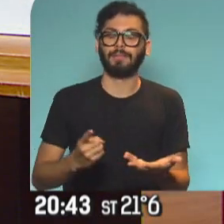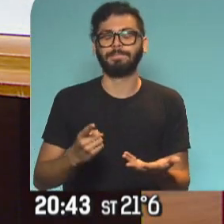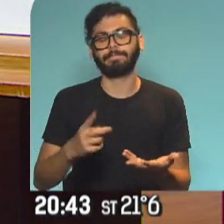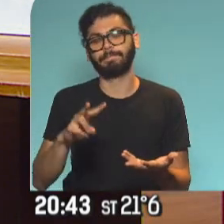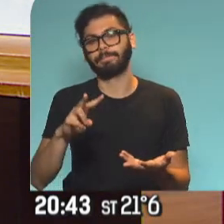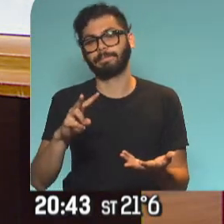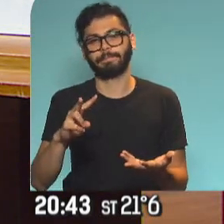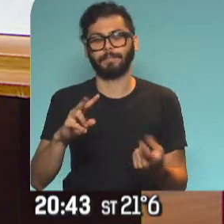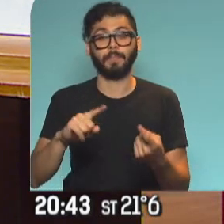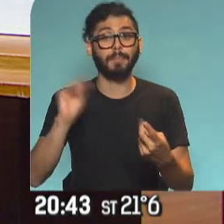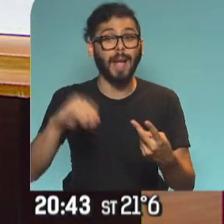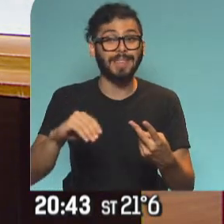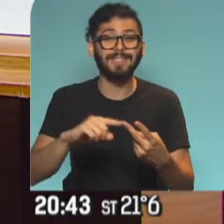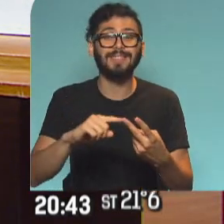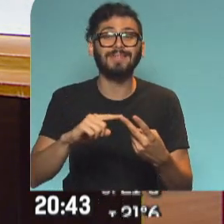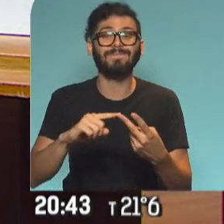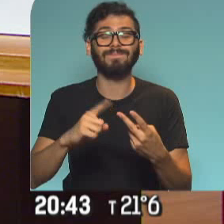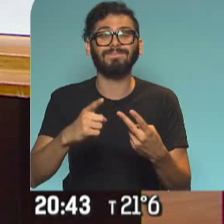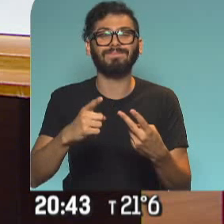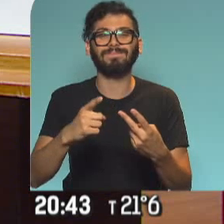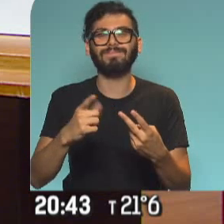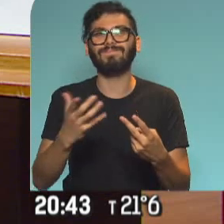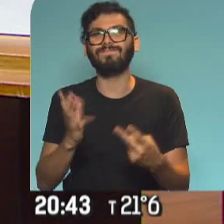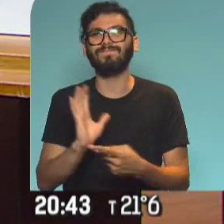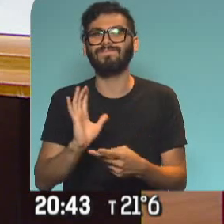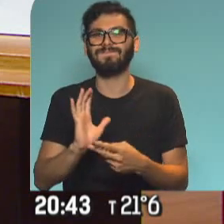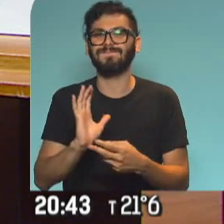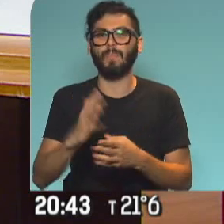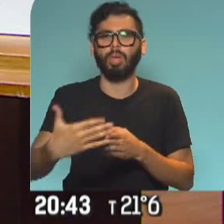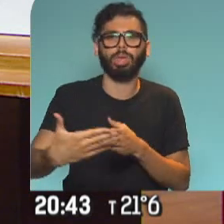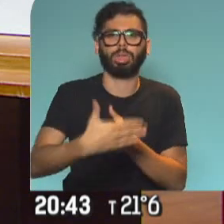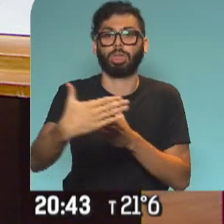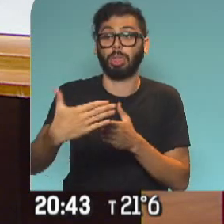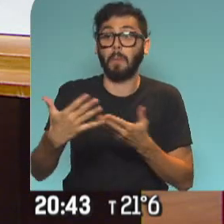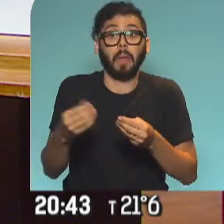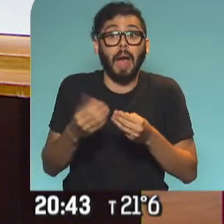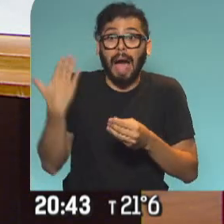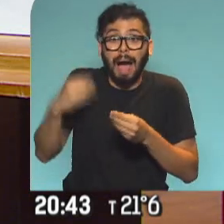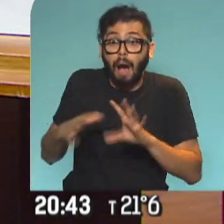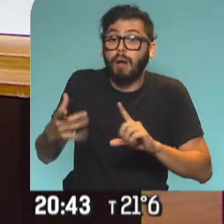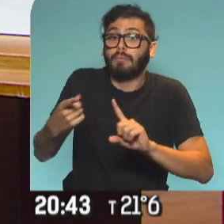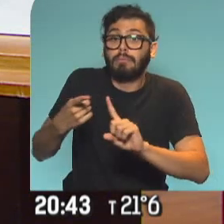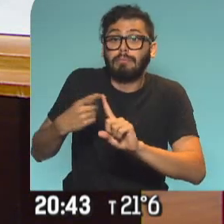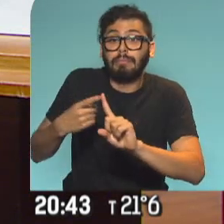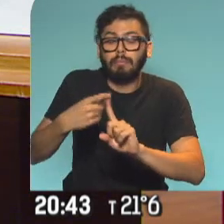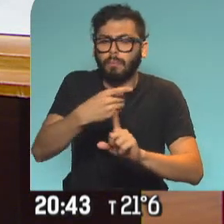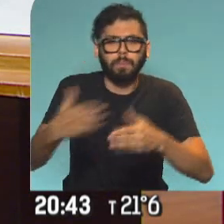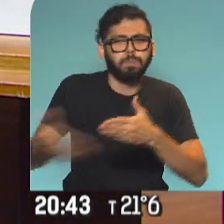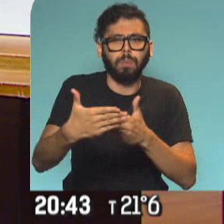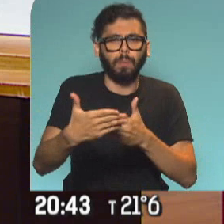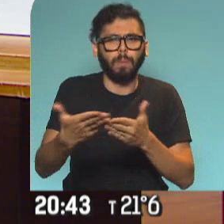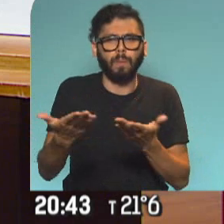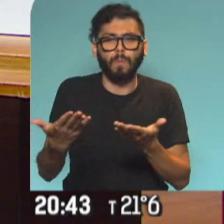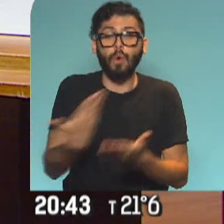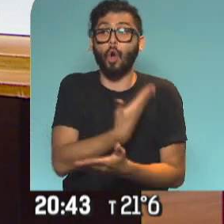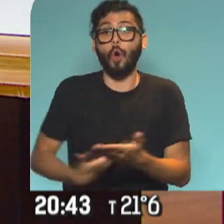están poniendo trabas a la posible reactivación de las relaciones bilaterales entre Cuba y Estados Unidos con la asunción del